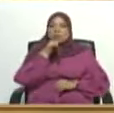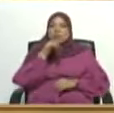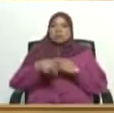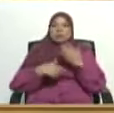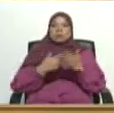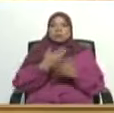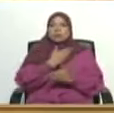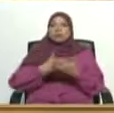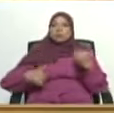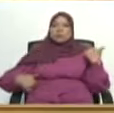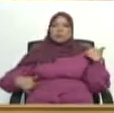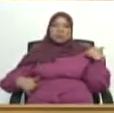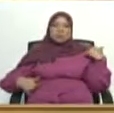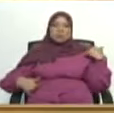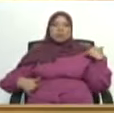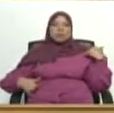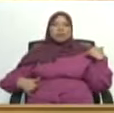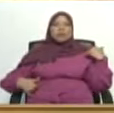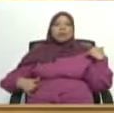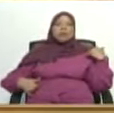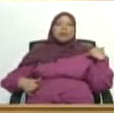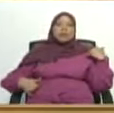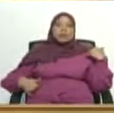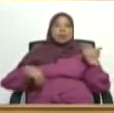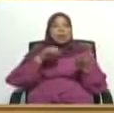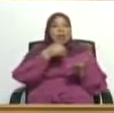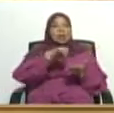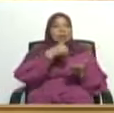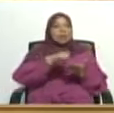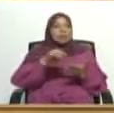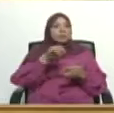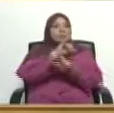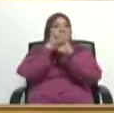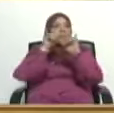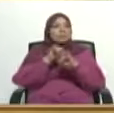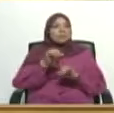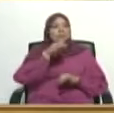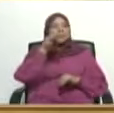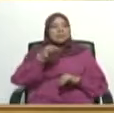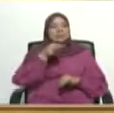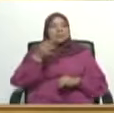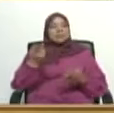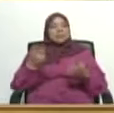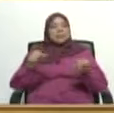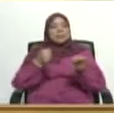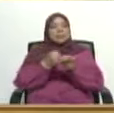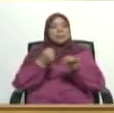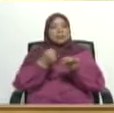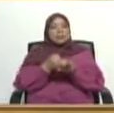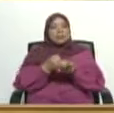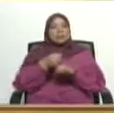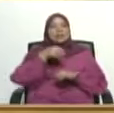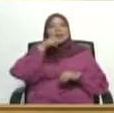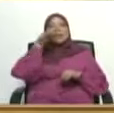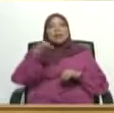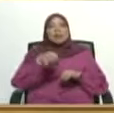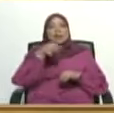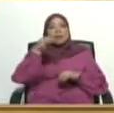Nueva York, de Washington, que hoy están siendo arrestados por cientos